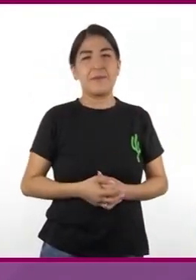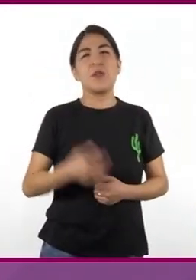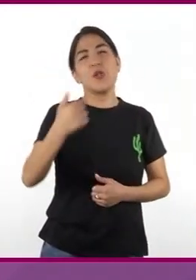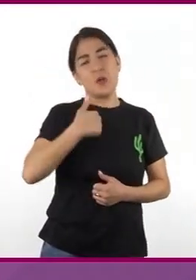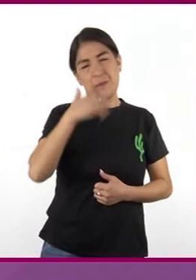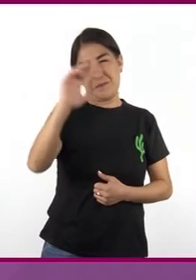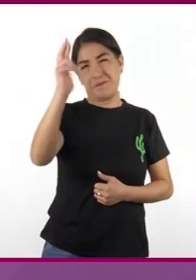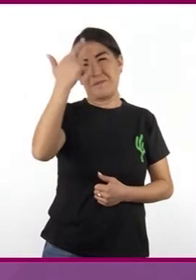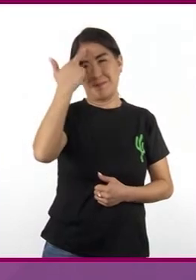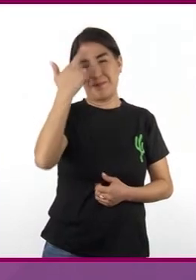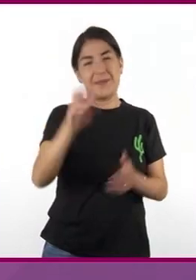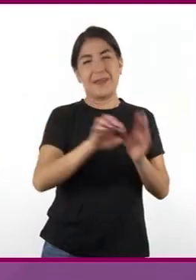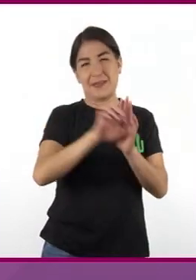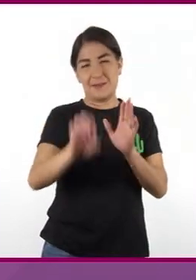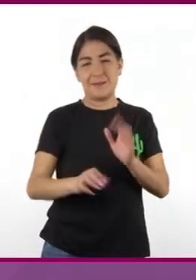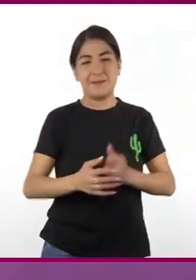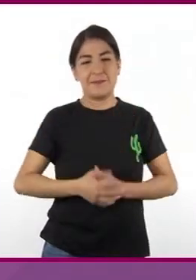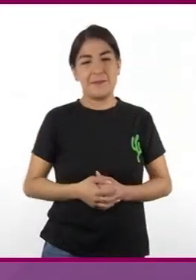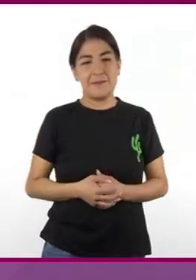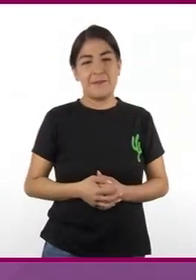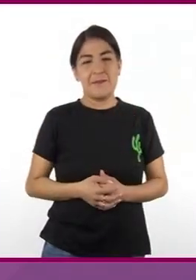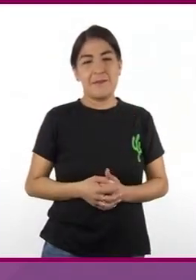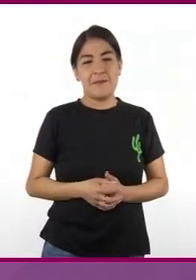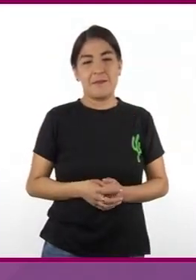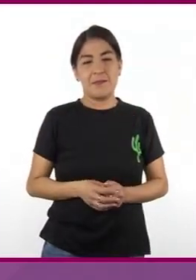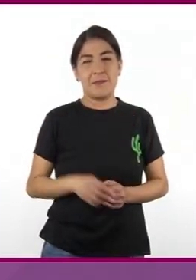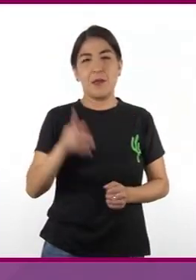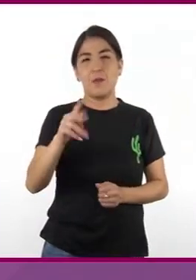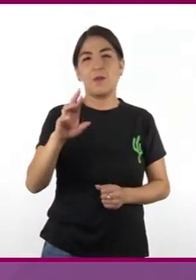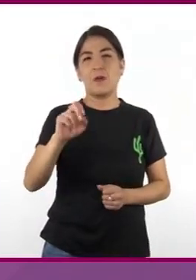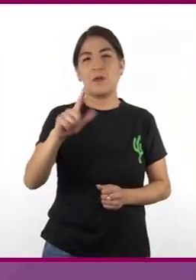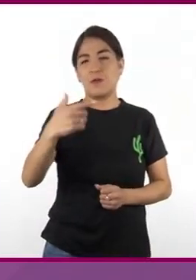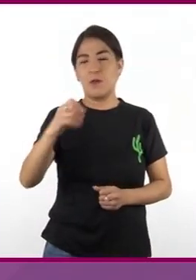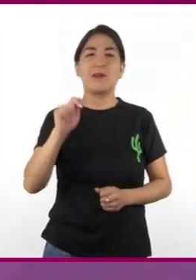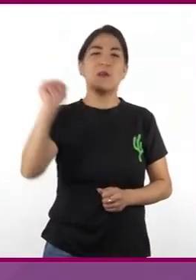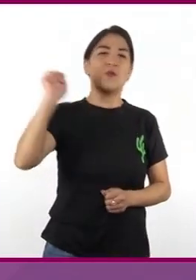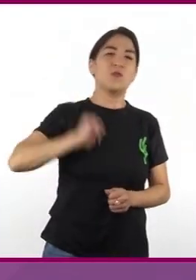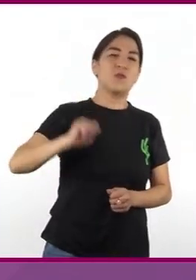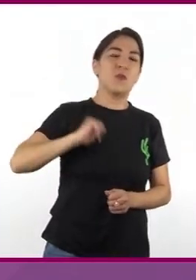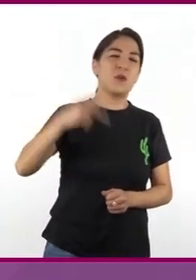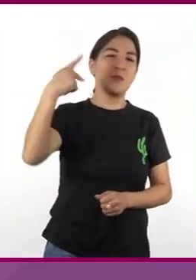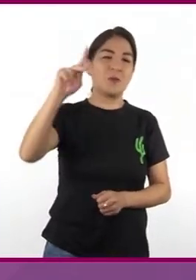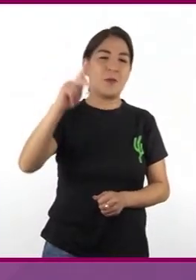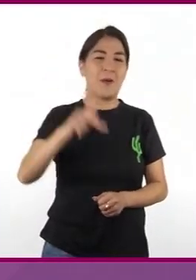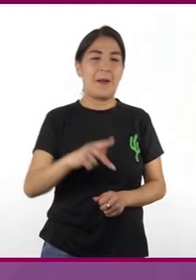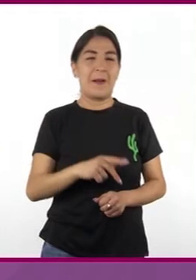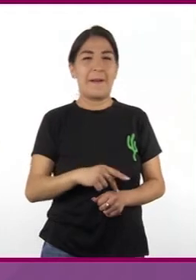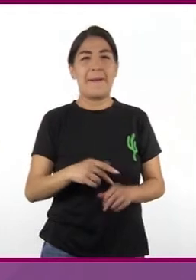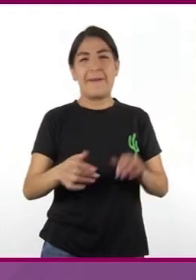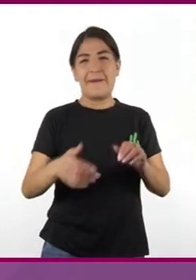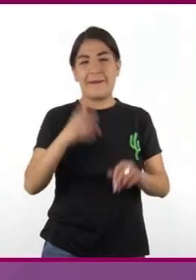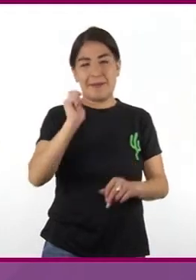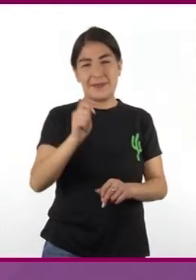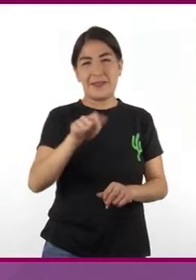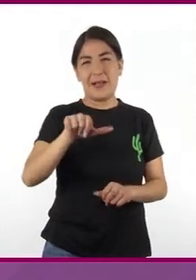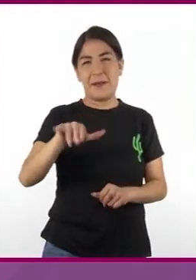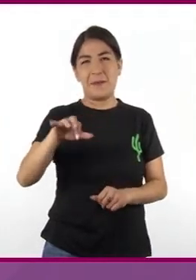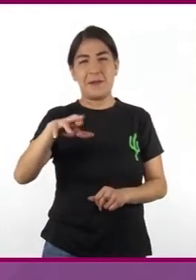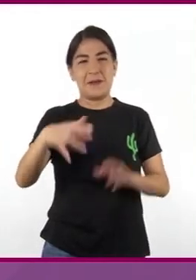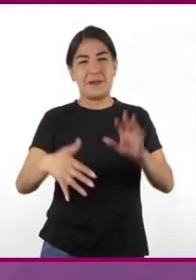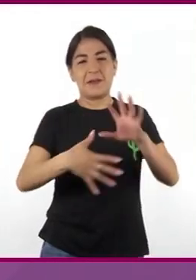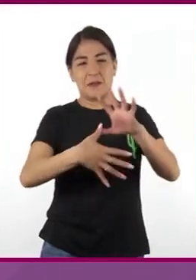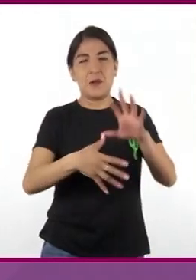Recuerdo, por ejemplo, los prólogos de la colección Clásicos Americanos que publicaban la SEP y la UNAM en la década